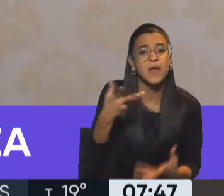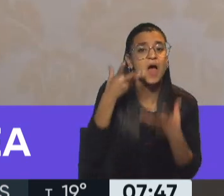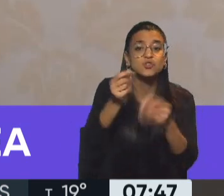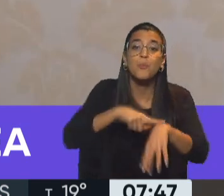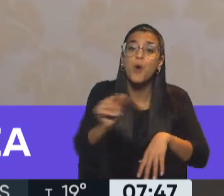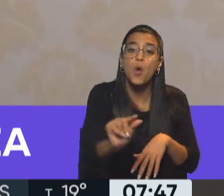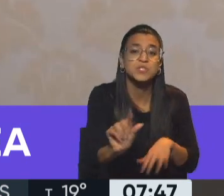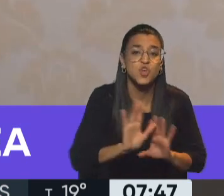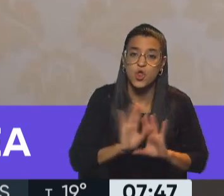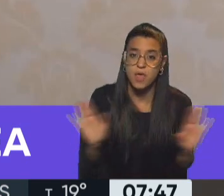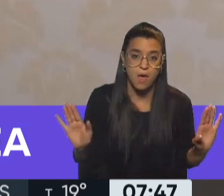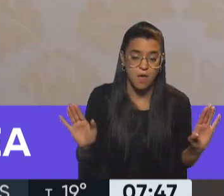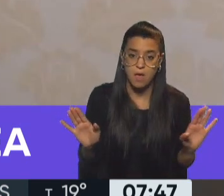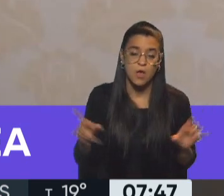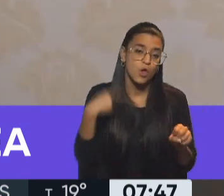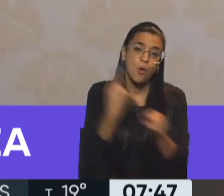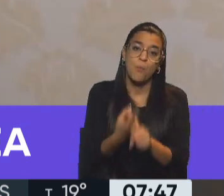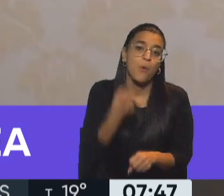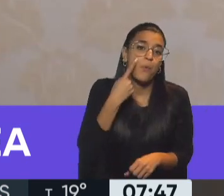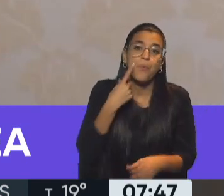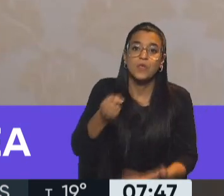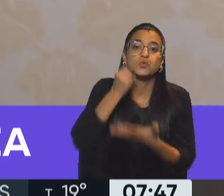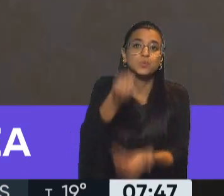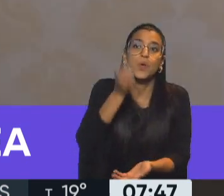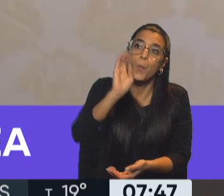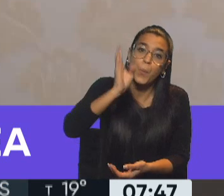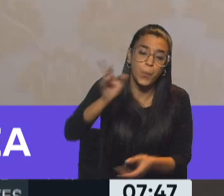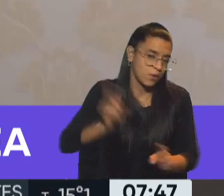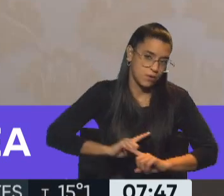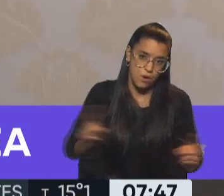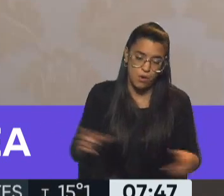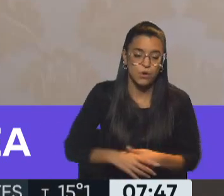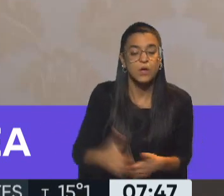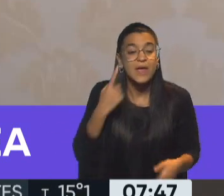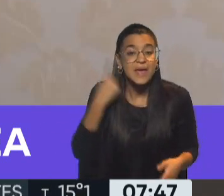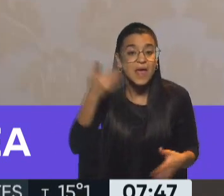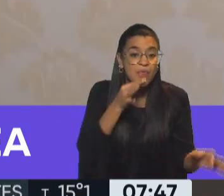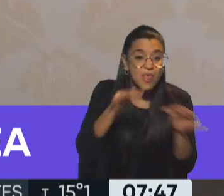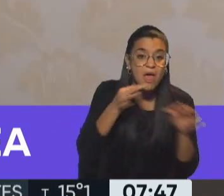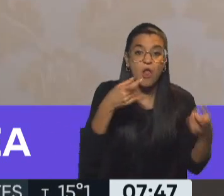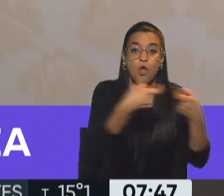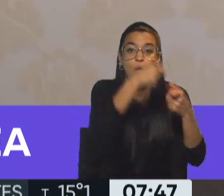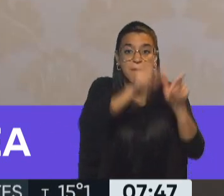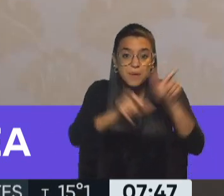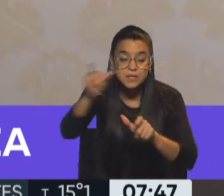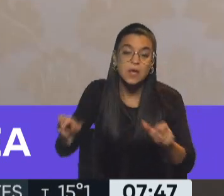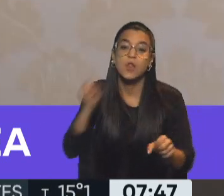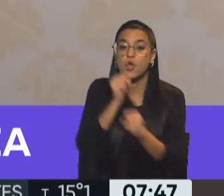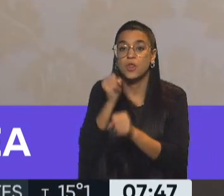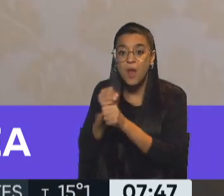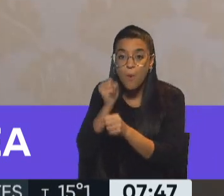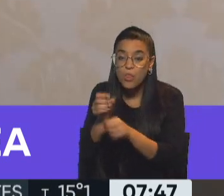provisoria no se puede vivir de subsidios creo que el diálogo entre los empresarios y los trabajadores